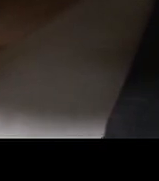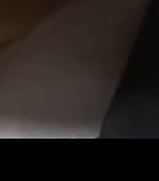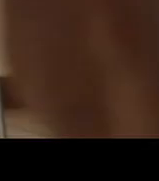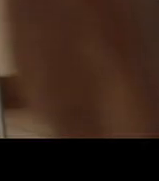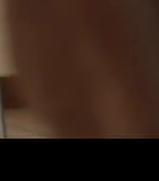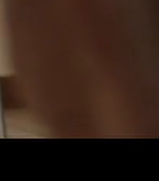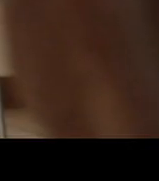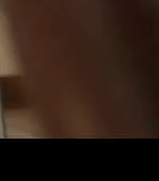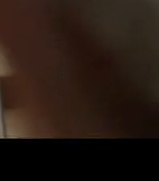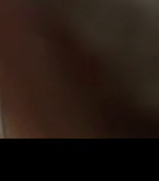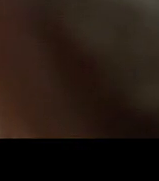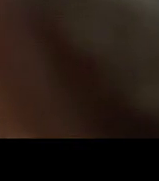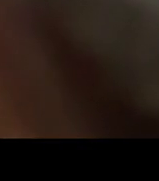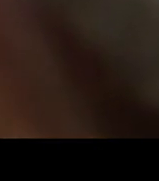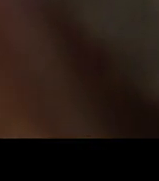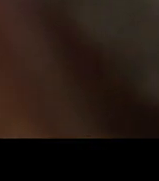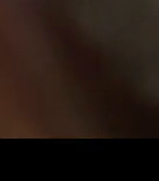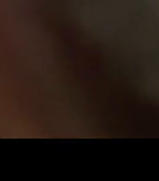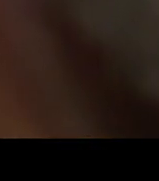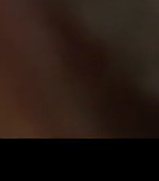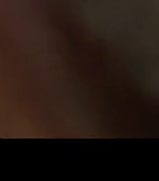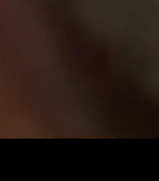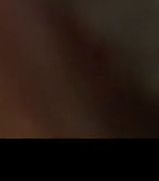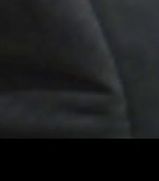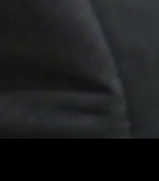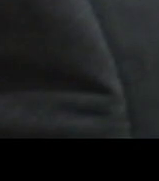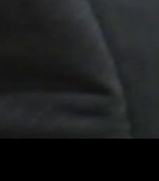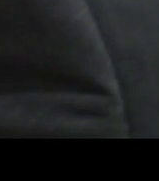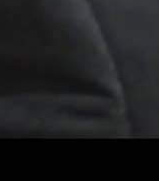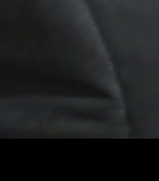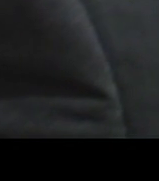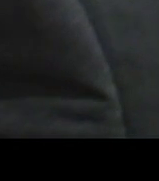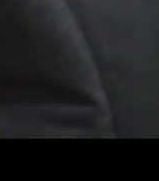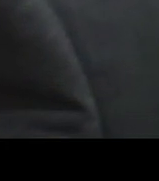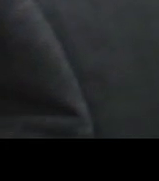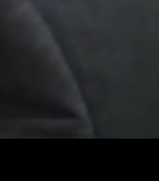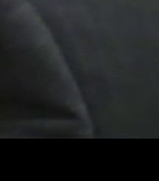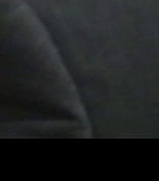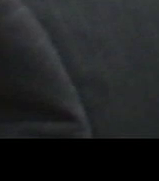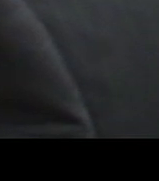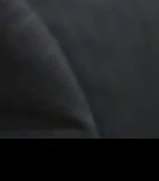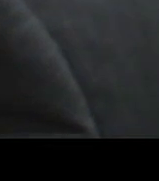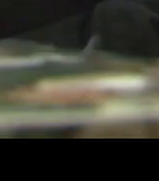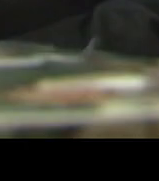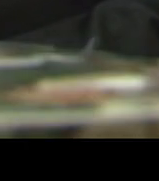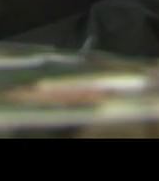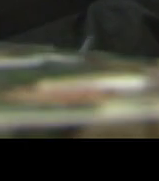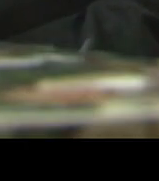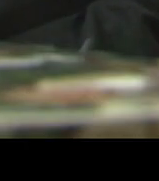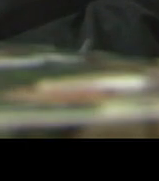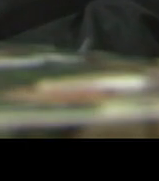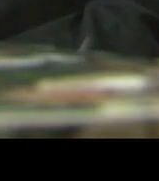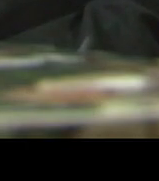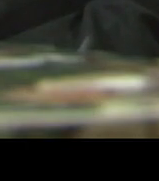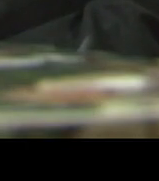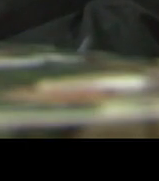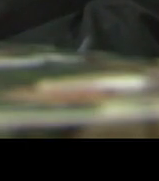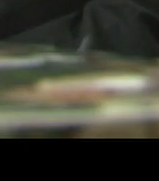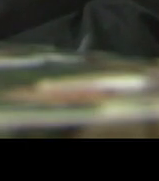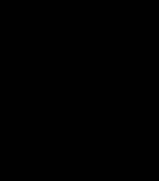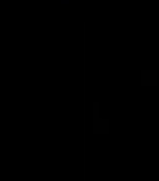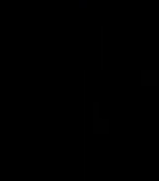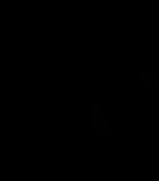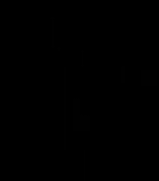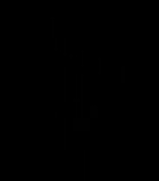aguas, del escritor salvadoreño Manlio Argueta. Esta novela nos permite adentrarnos como nunca antes en